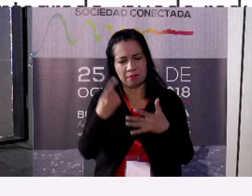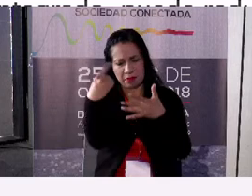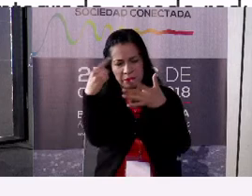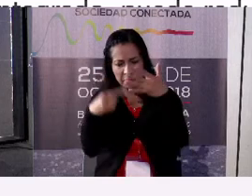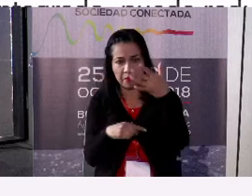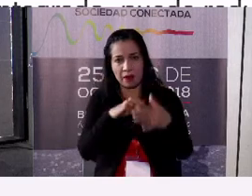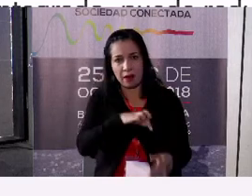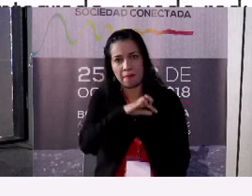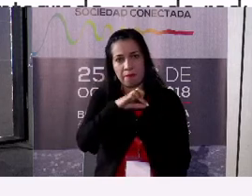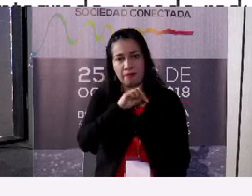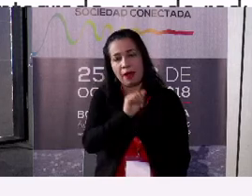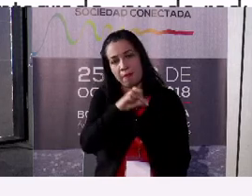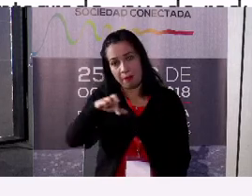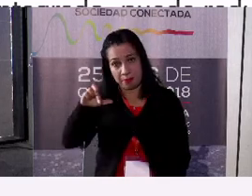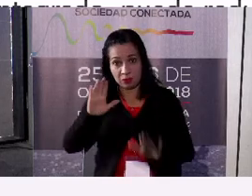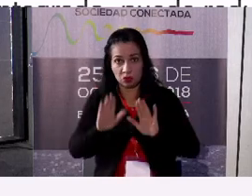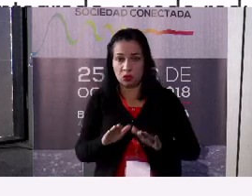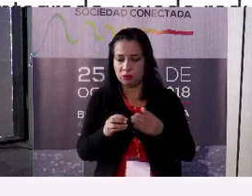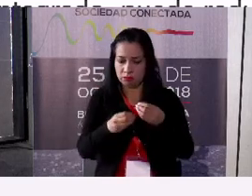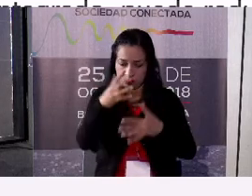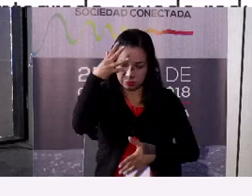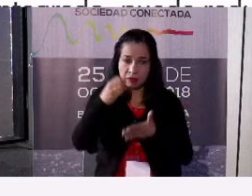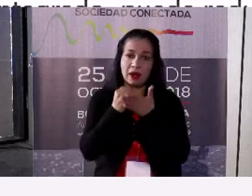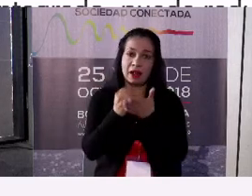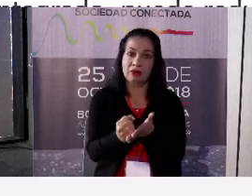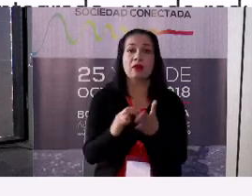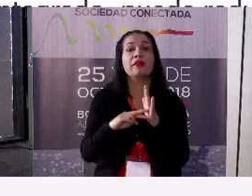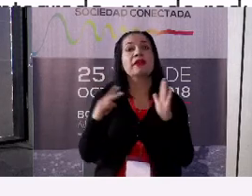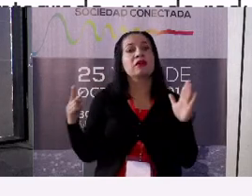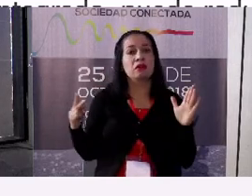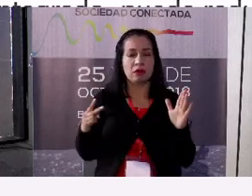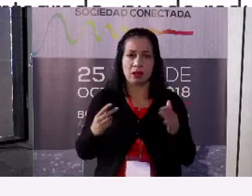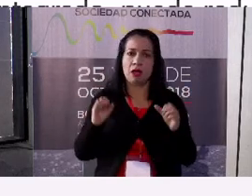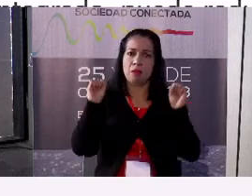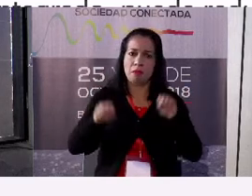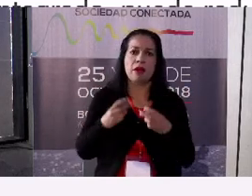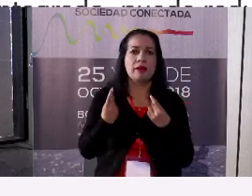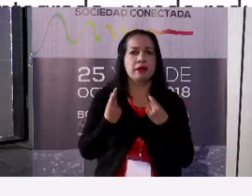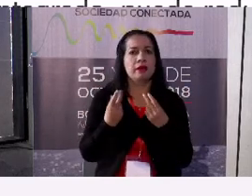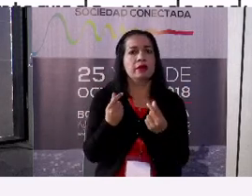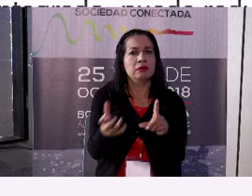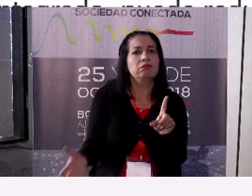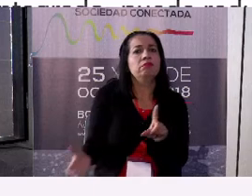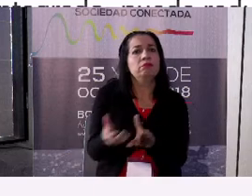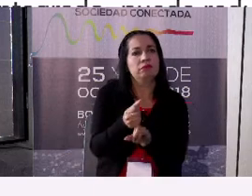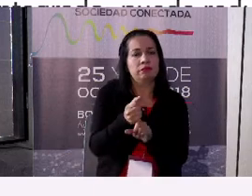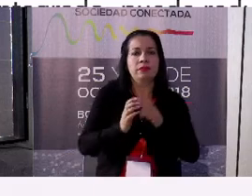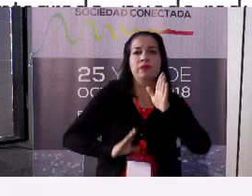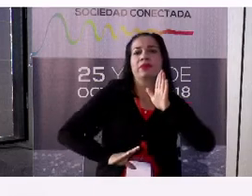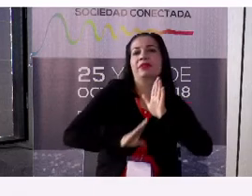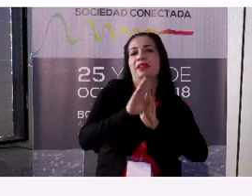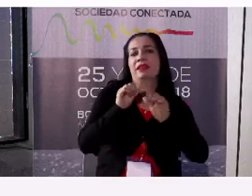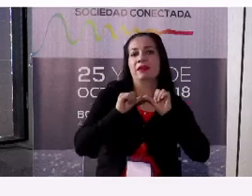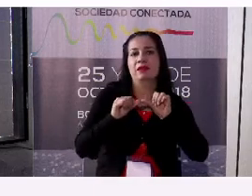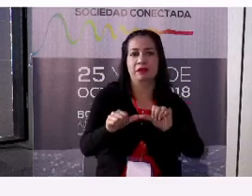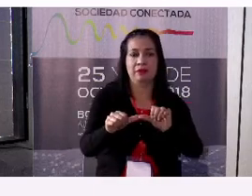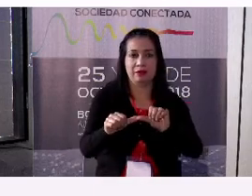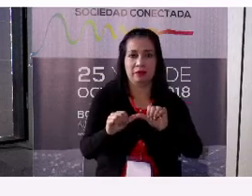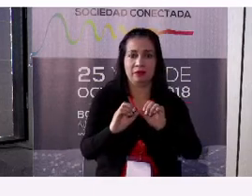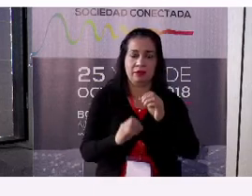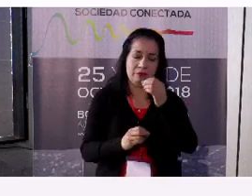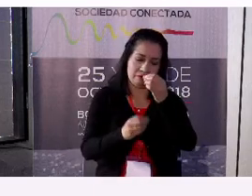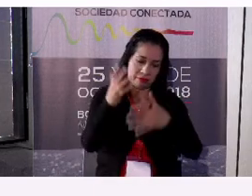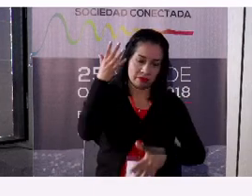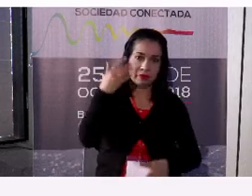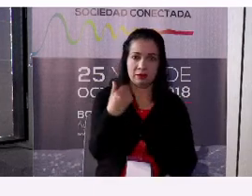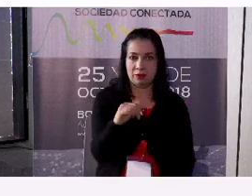tecnologías van a a a ayudar a acelerar el alcance de de los objetivos de desarrollo sostenible eh Y por supuesto 17 que es